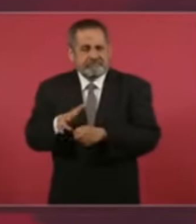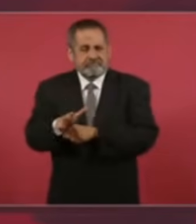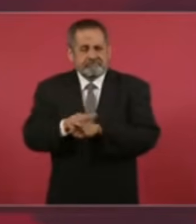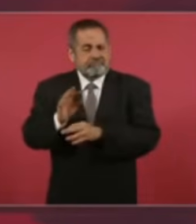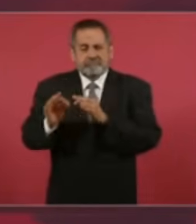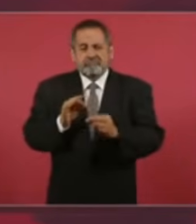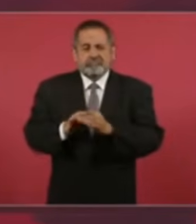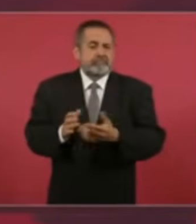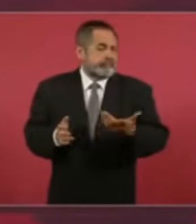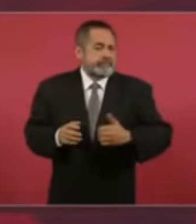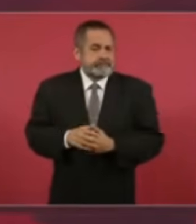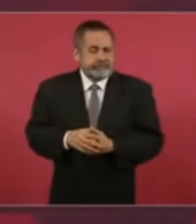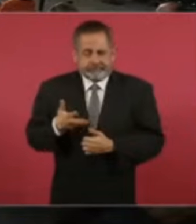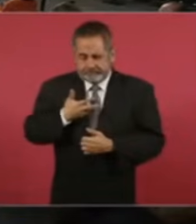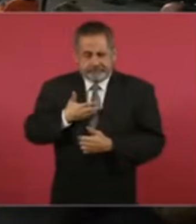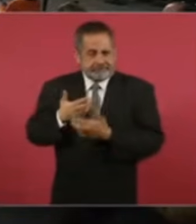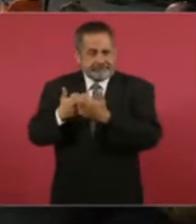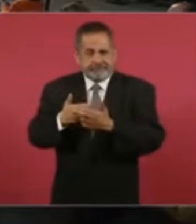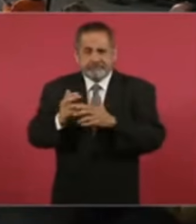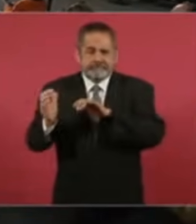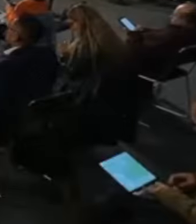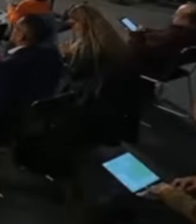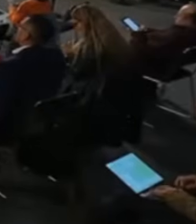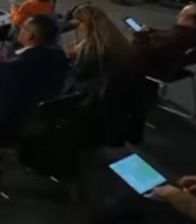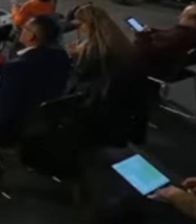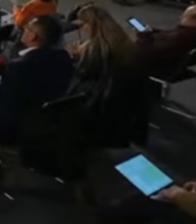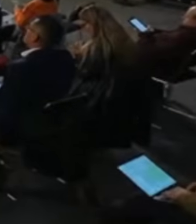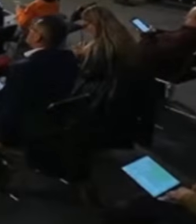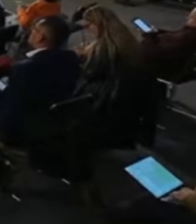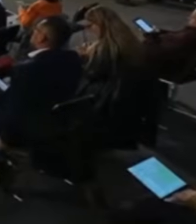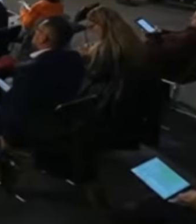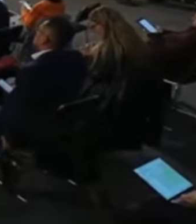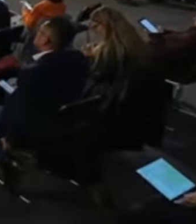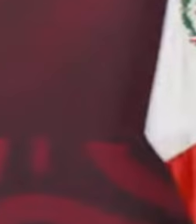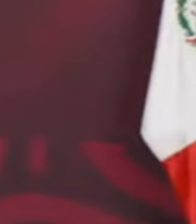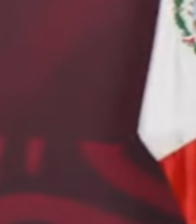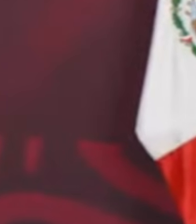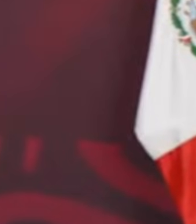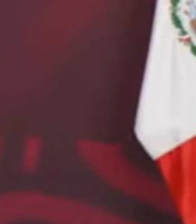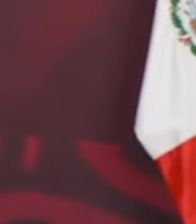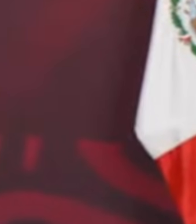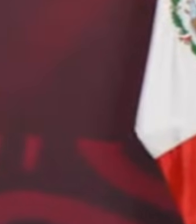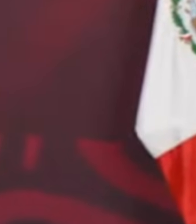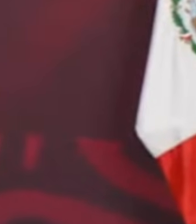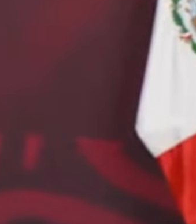Tenemos récord en empleo, récord en